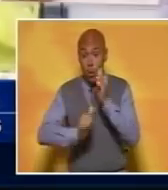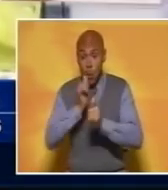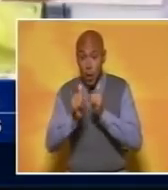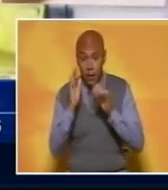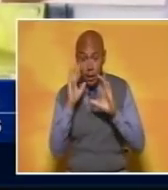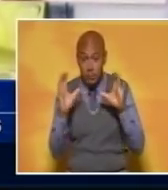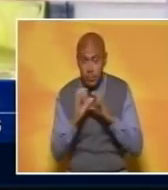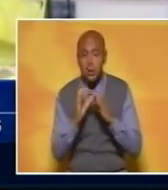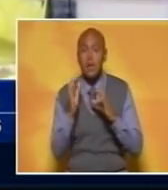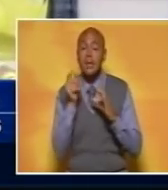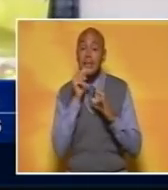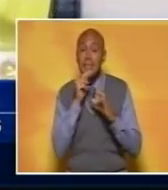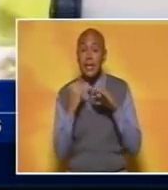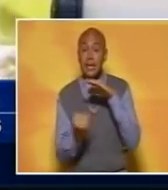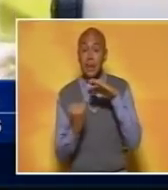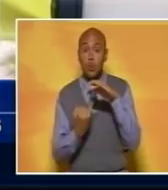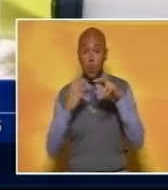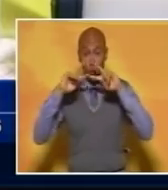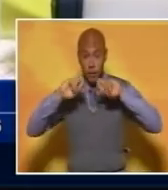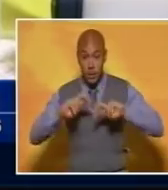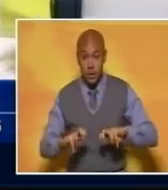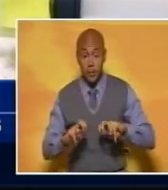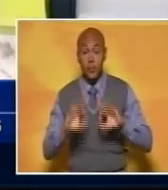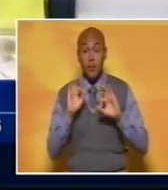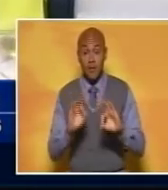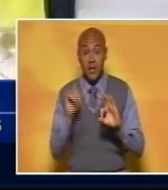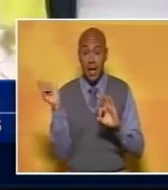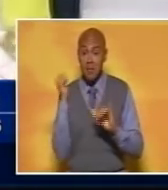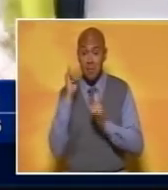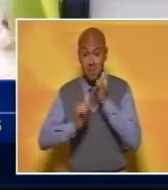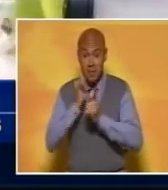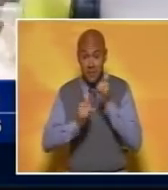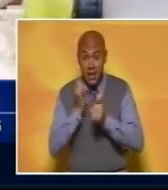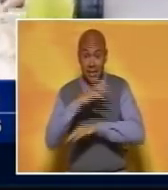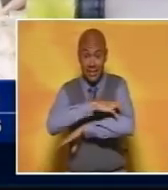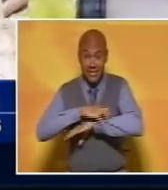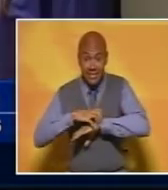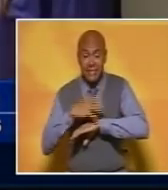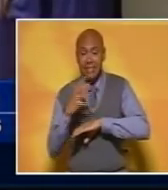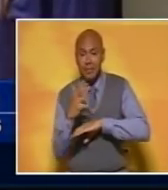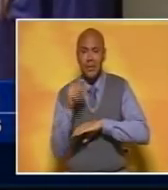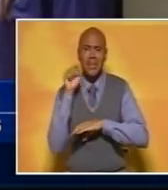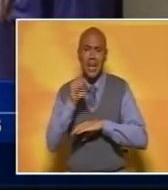Fund, un instituto de investigación. Pero los cachorros estaban en muy